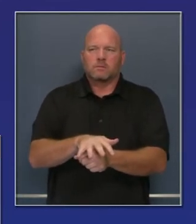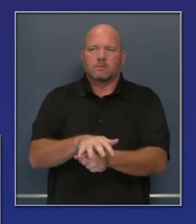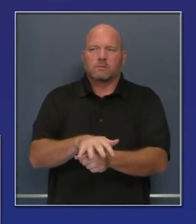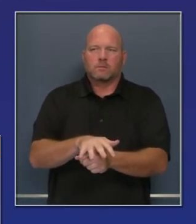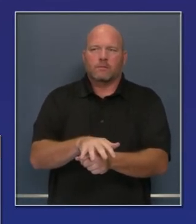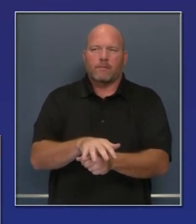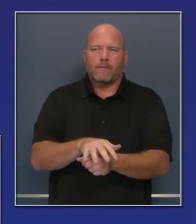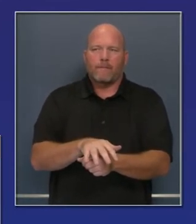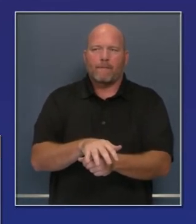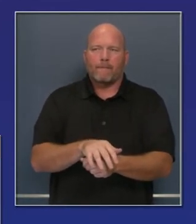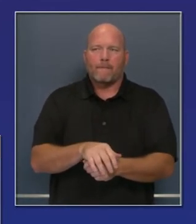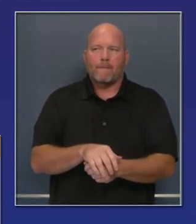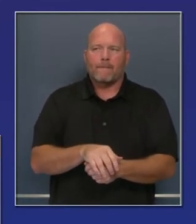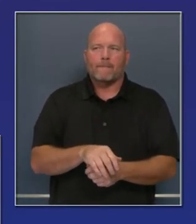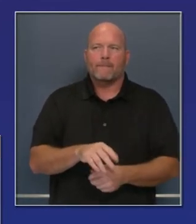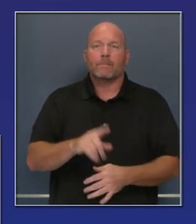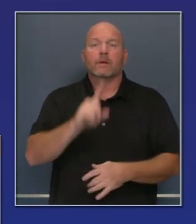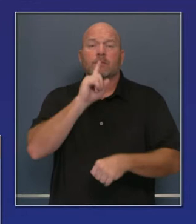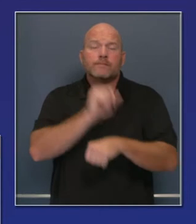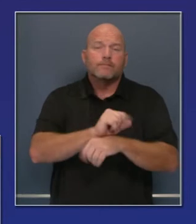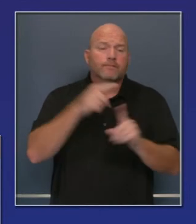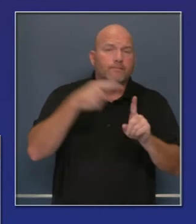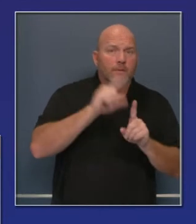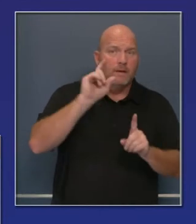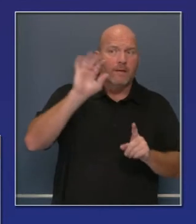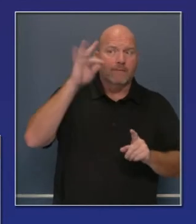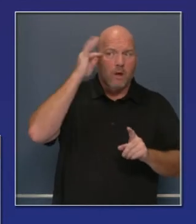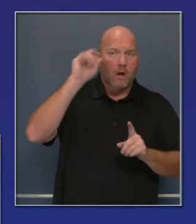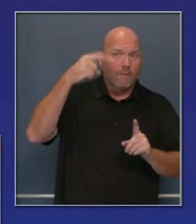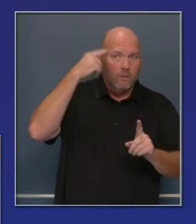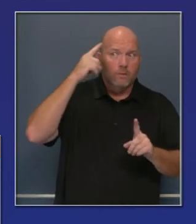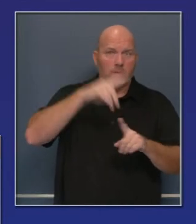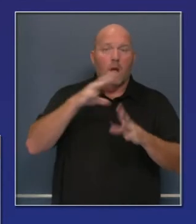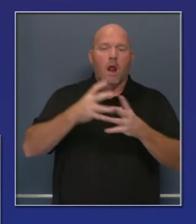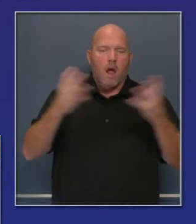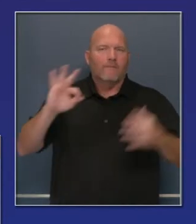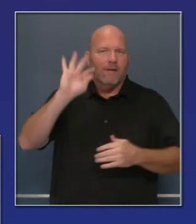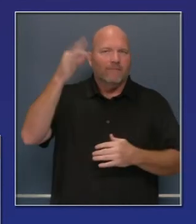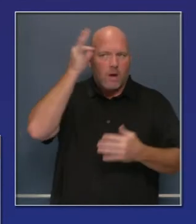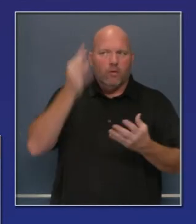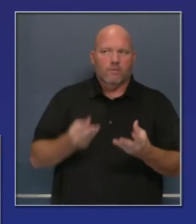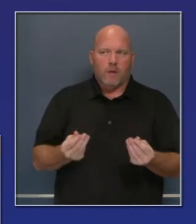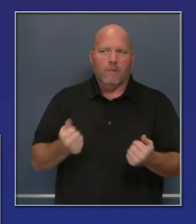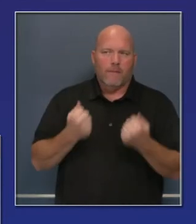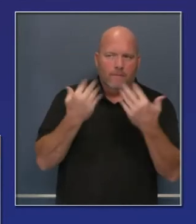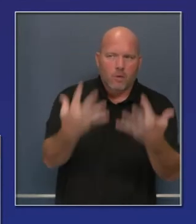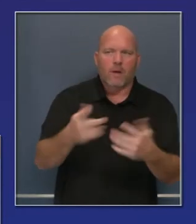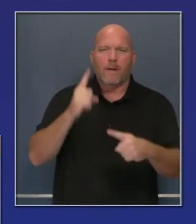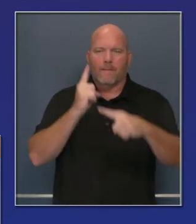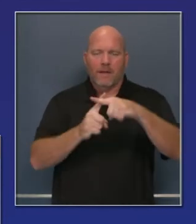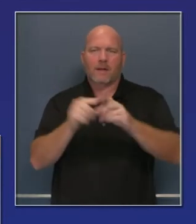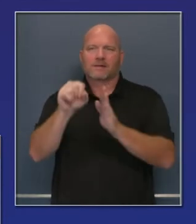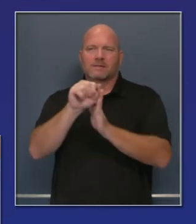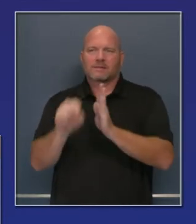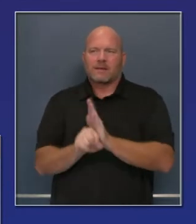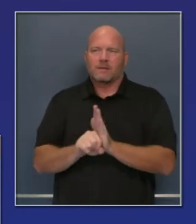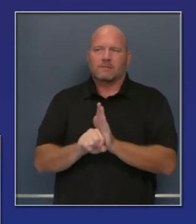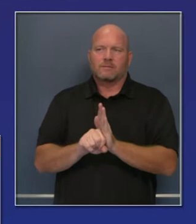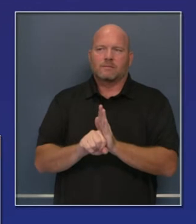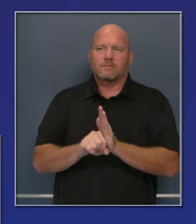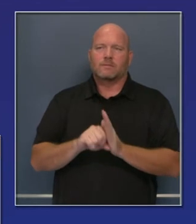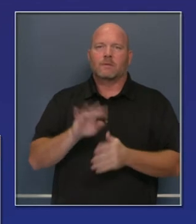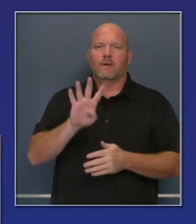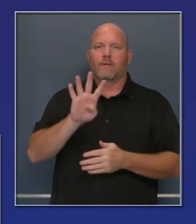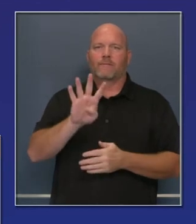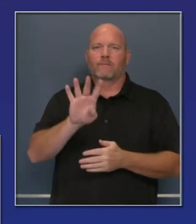batallar este complejo de incendios. Reitero, trabajan con el gobierno federal, muchos acres calcinados ahí también.